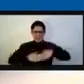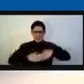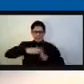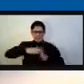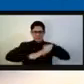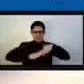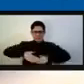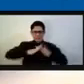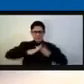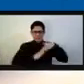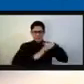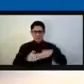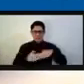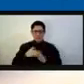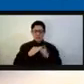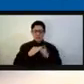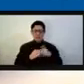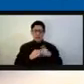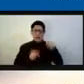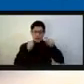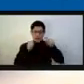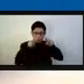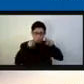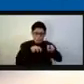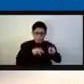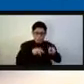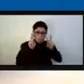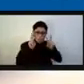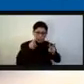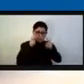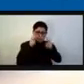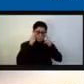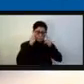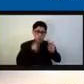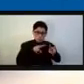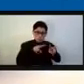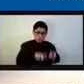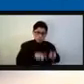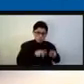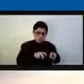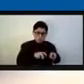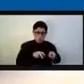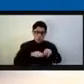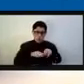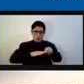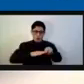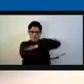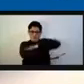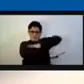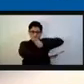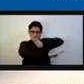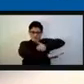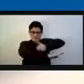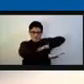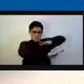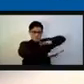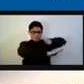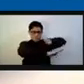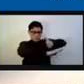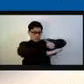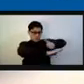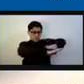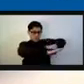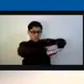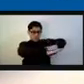justo una de las mesodorsales oceánicas donde nace una placa oceánica. ¿Ah? La